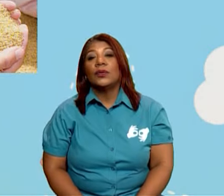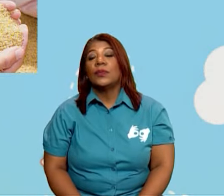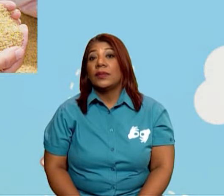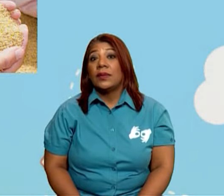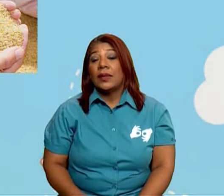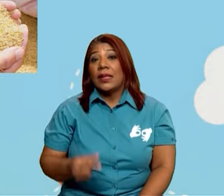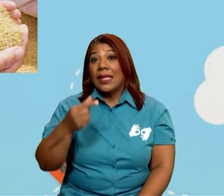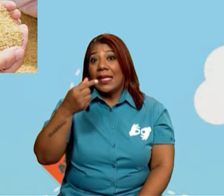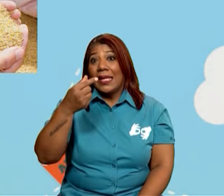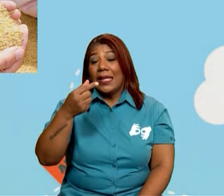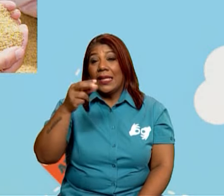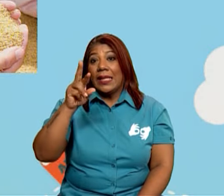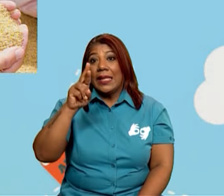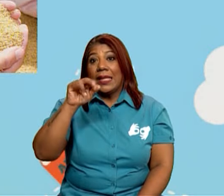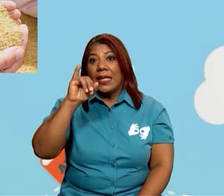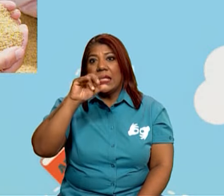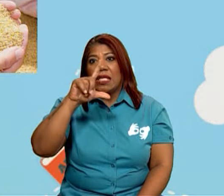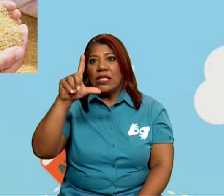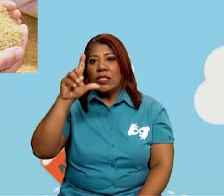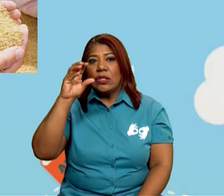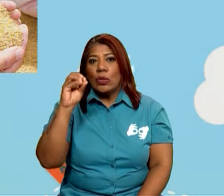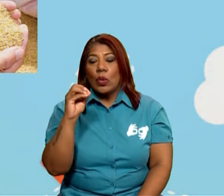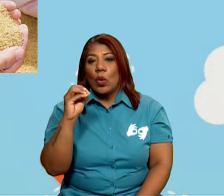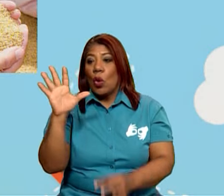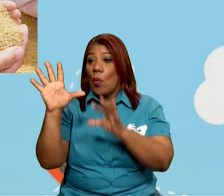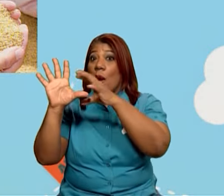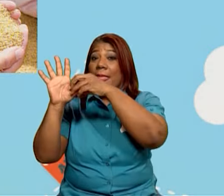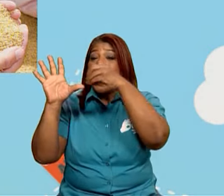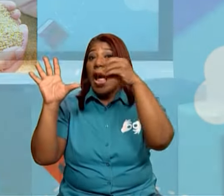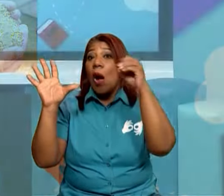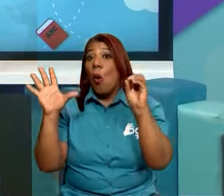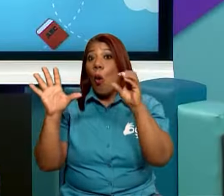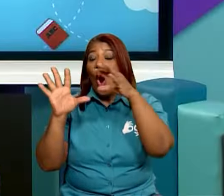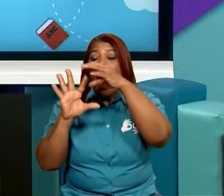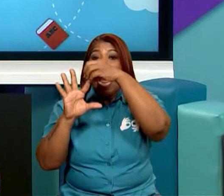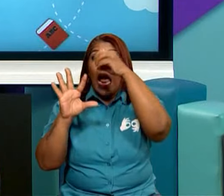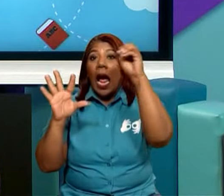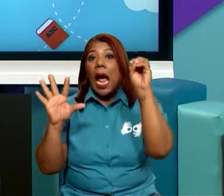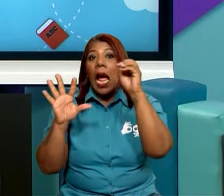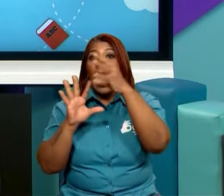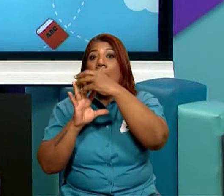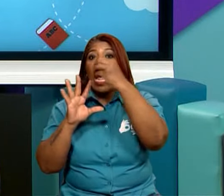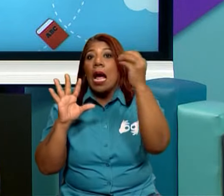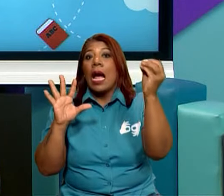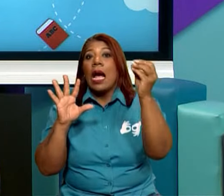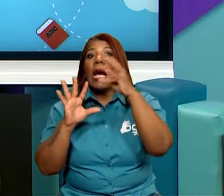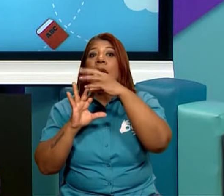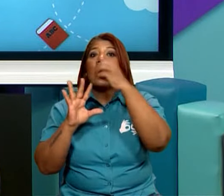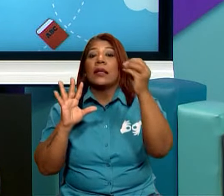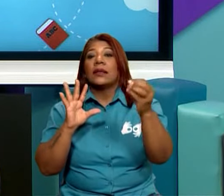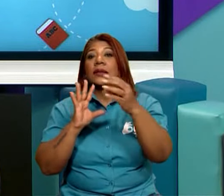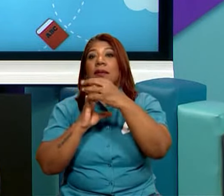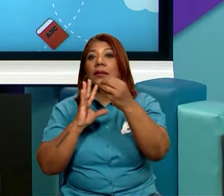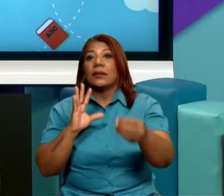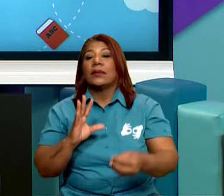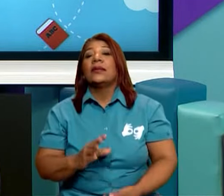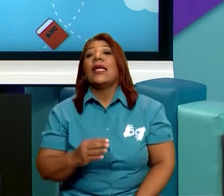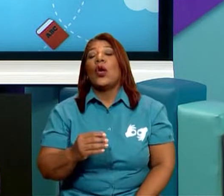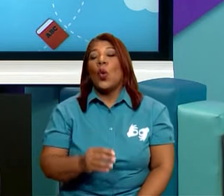ver el grillo. ¿De qué se alimenta? Vamos a ver de qué se alimenta. ¿Él se alimenta